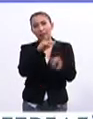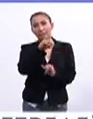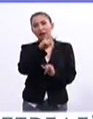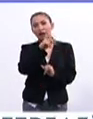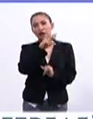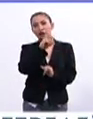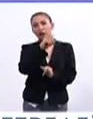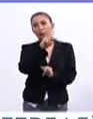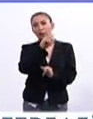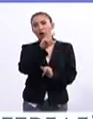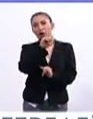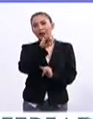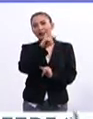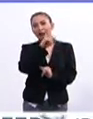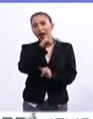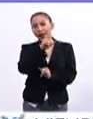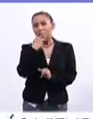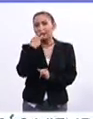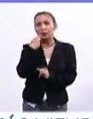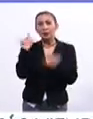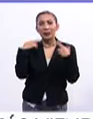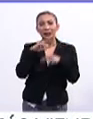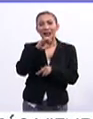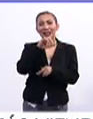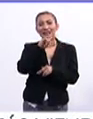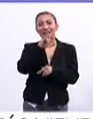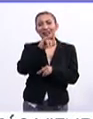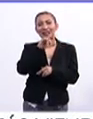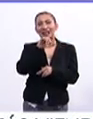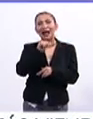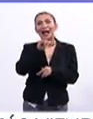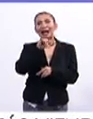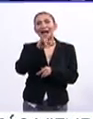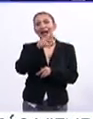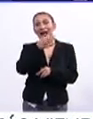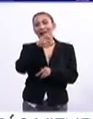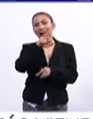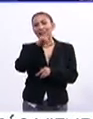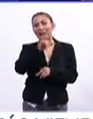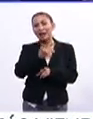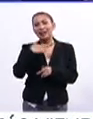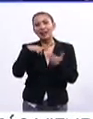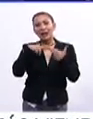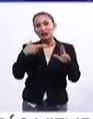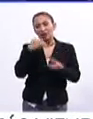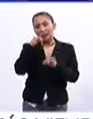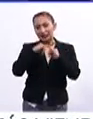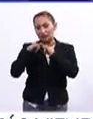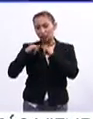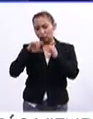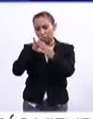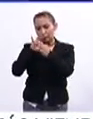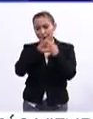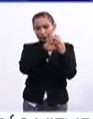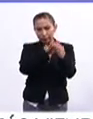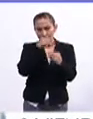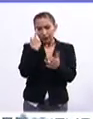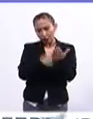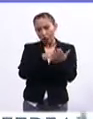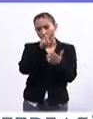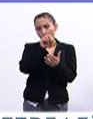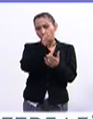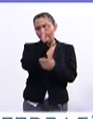Metropolitana. Y bueno, pues estamos hablando con la maestra Cristi Aide Robledo Escobedo, directora de Cooperación y Relaciones Interinstitucionales de